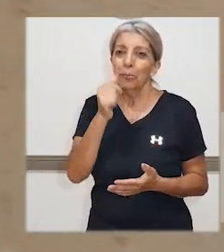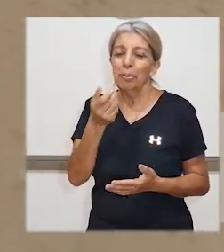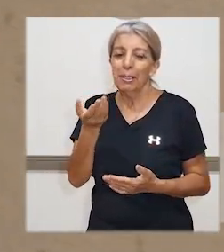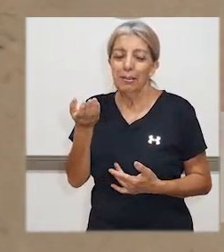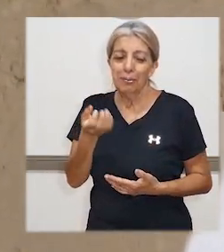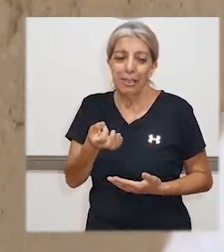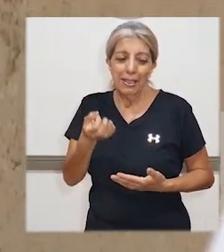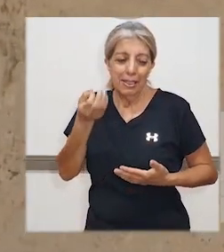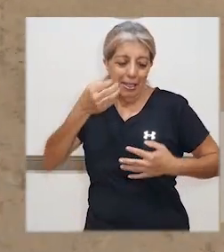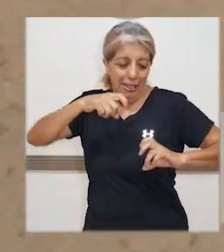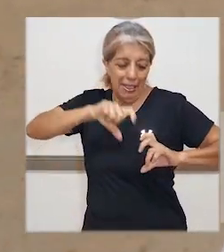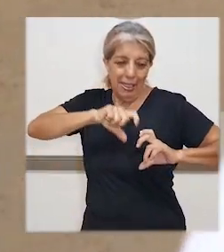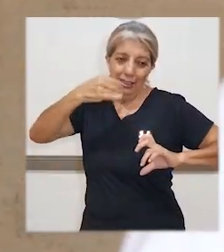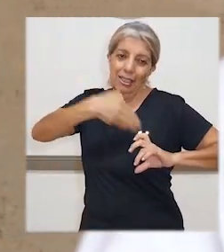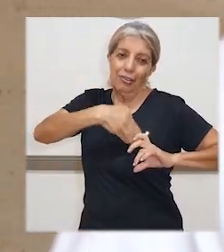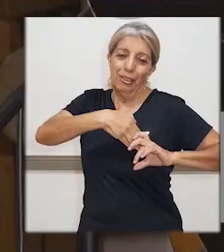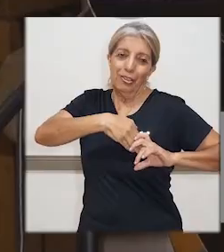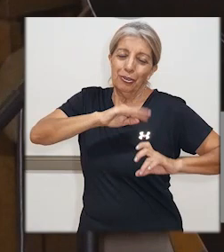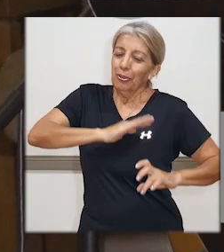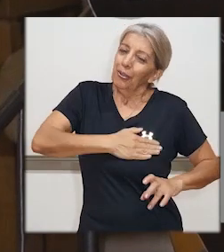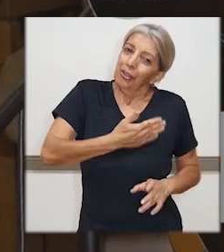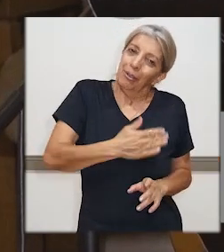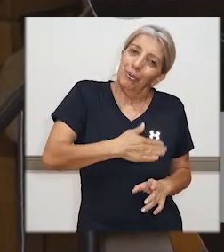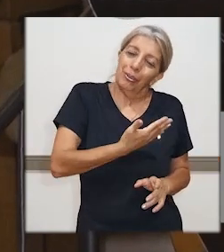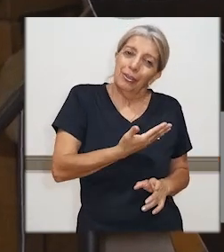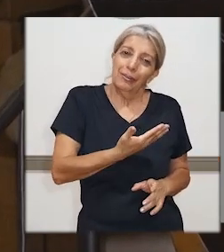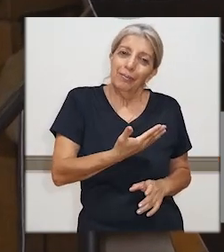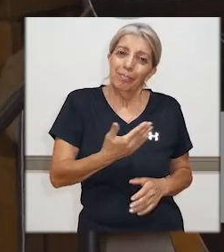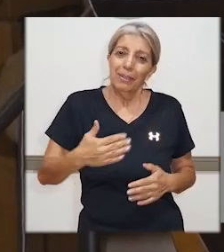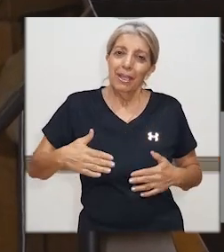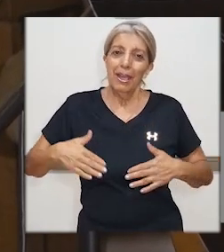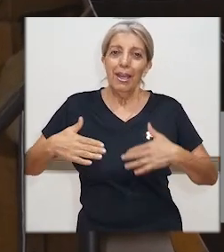tu pueblo que quiere vivir el amor.